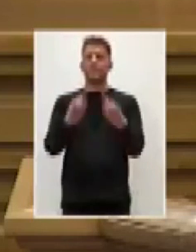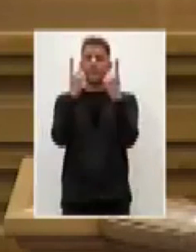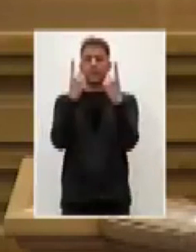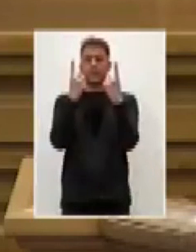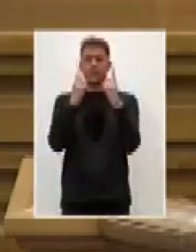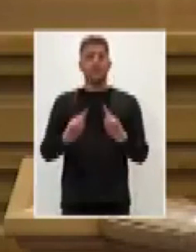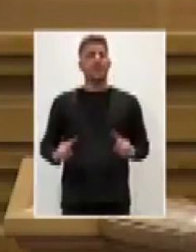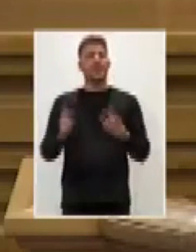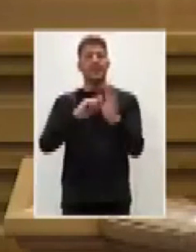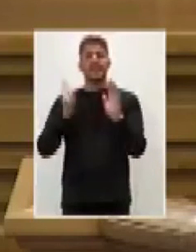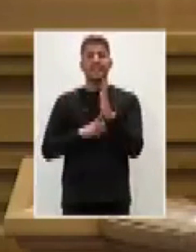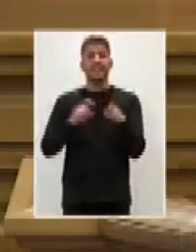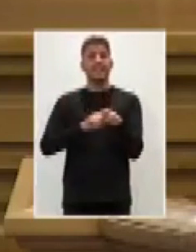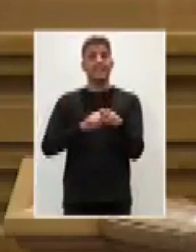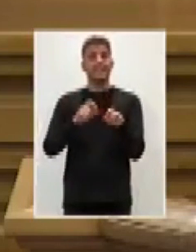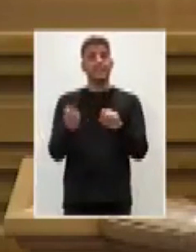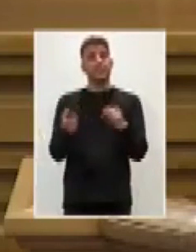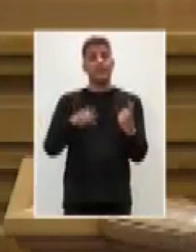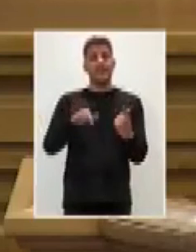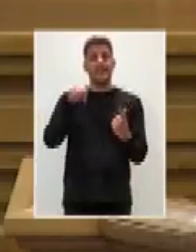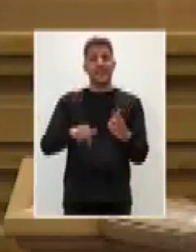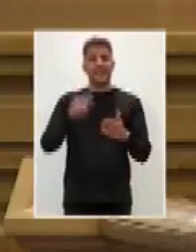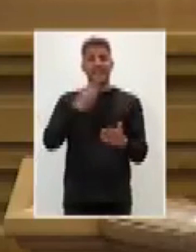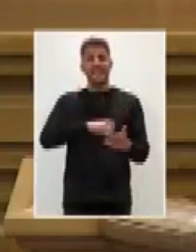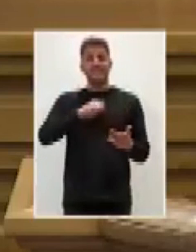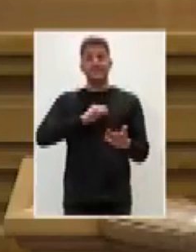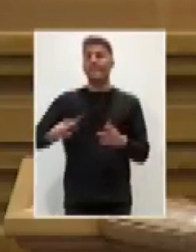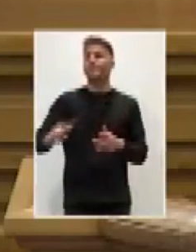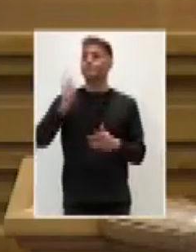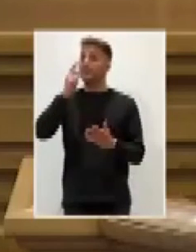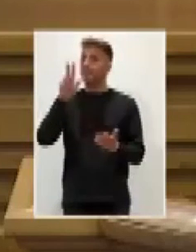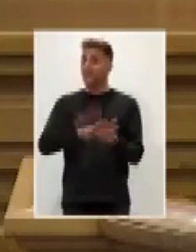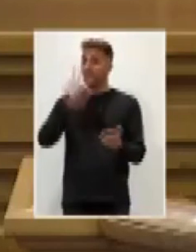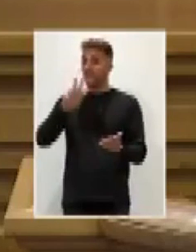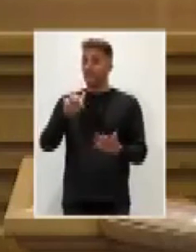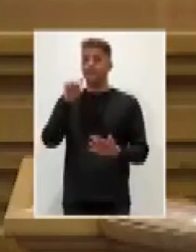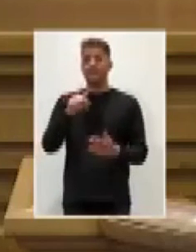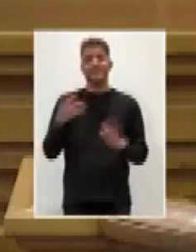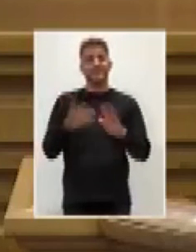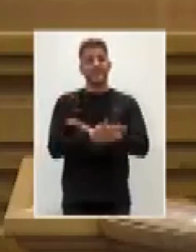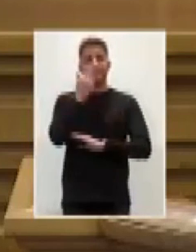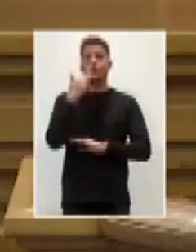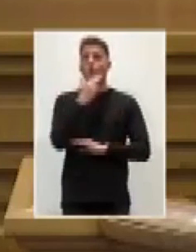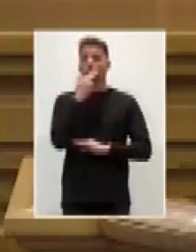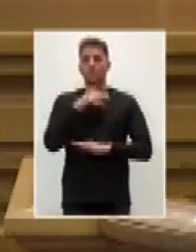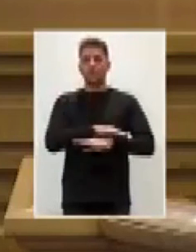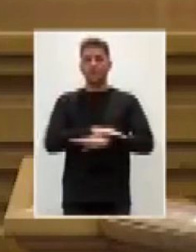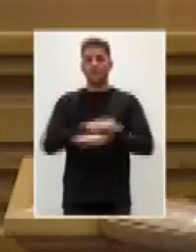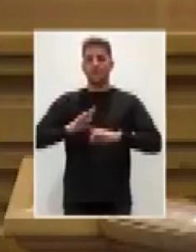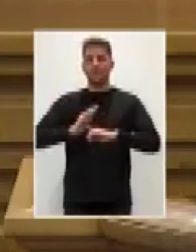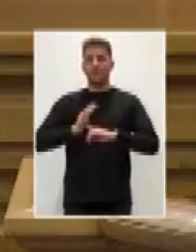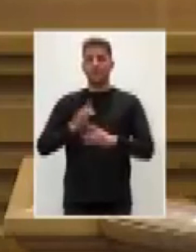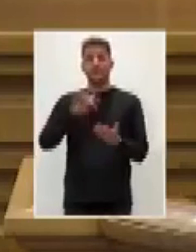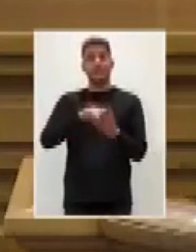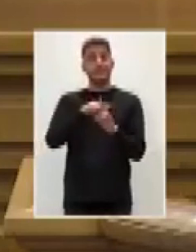primera ley de estas características que se aprobará en nuestro país, lo que demuestra el compromiso del Gobierno de esta región con la